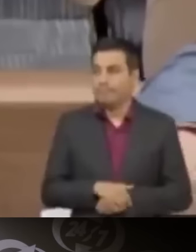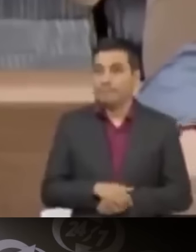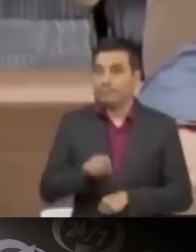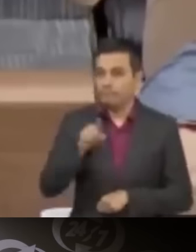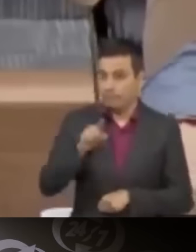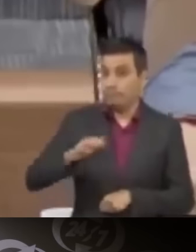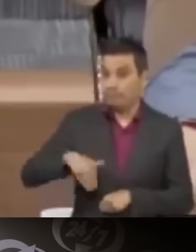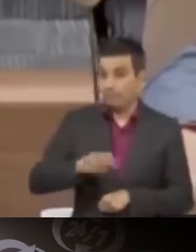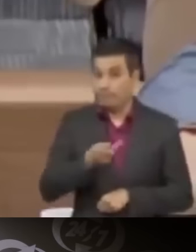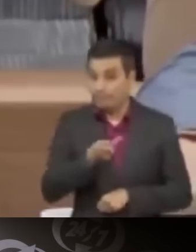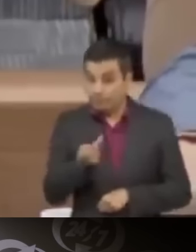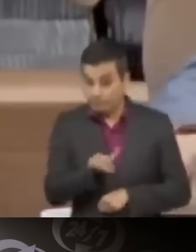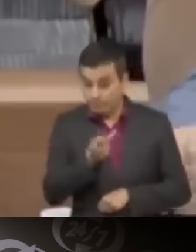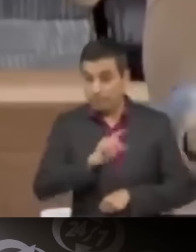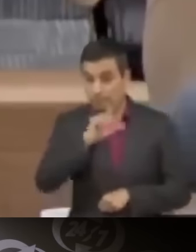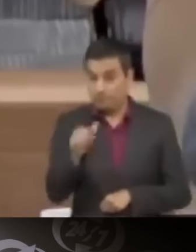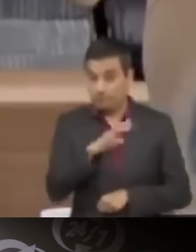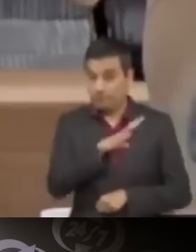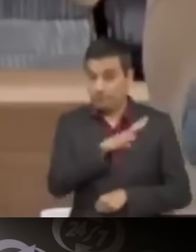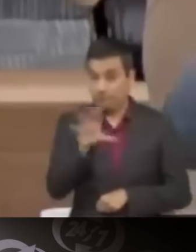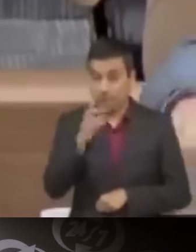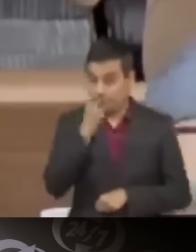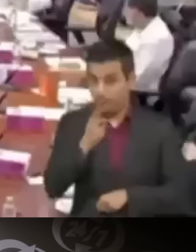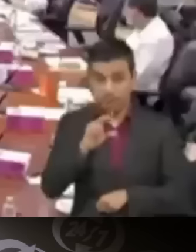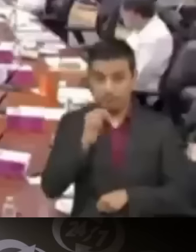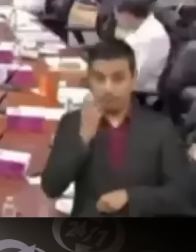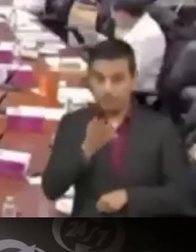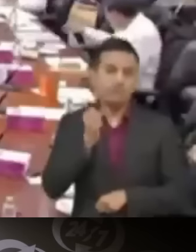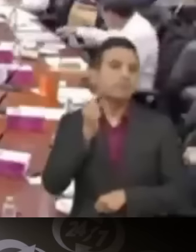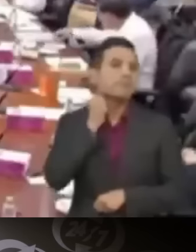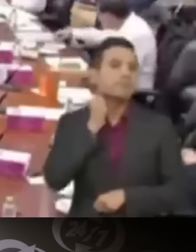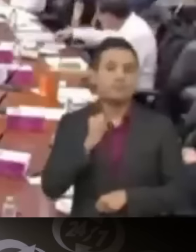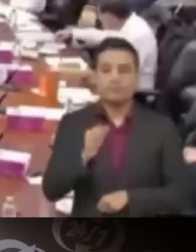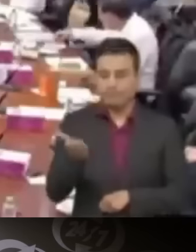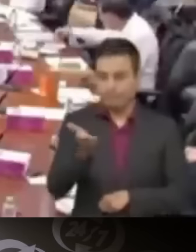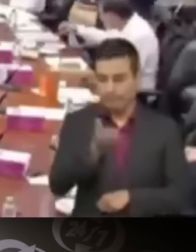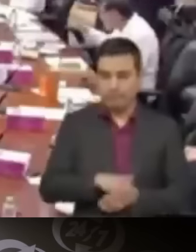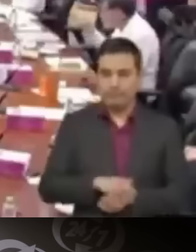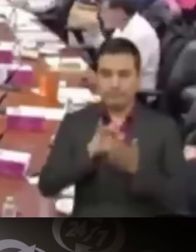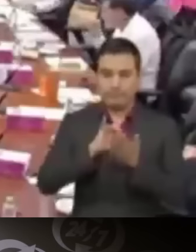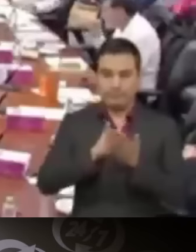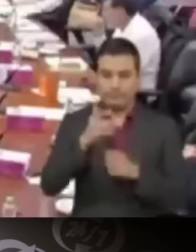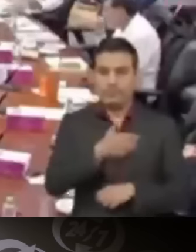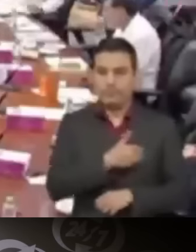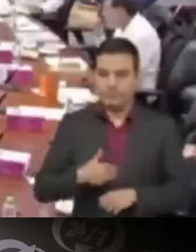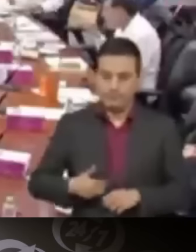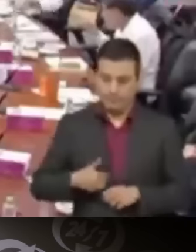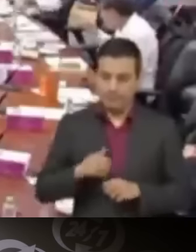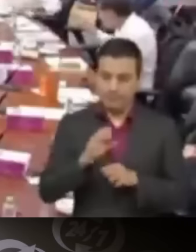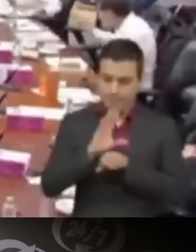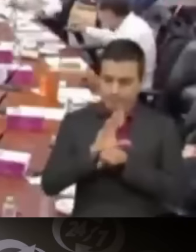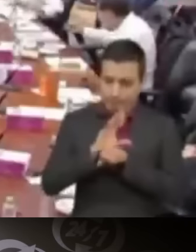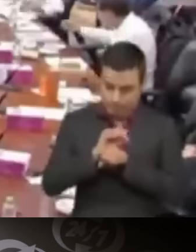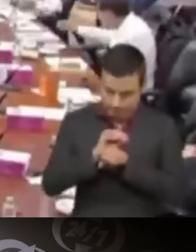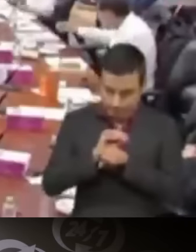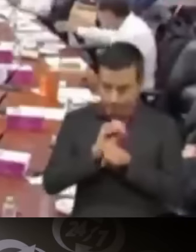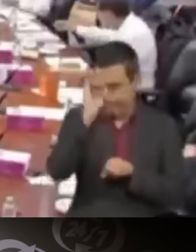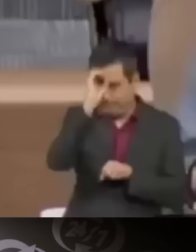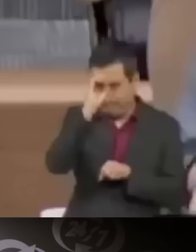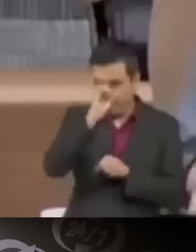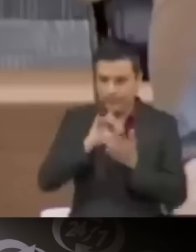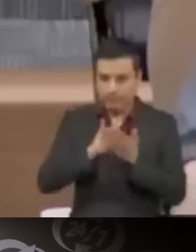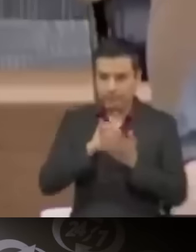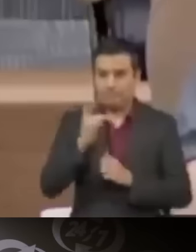intervino con una moción y después rechazó la participación, el senador Álvarez y Casa. Adelante, senador. Gracias, presidenta, por concederme el derecho a hacer uso de la